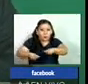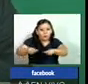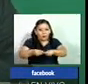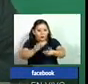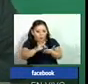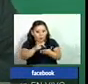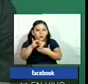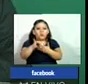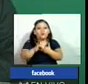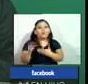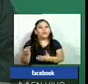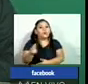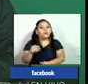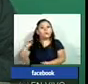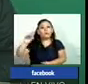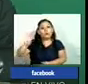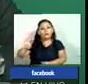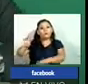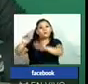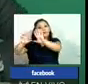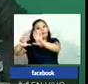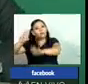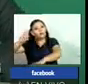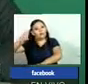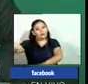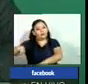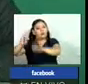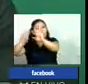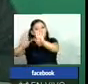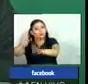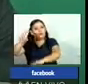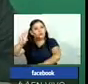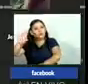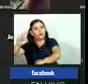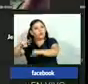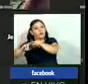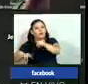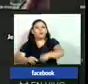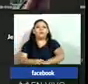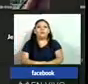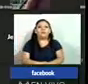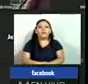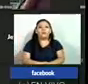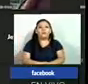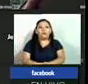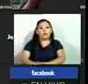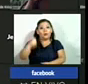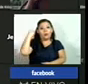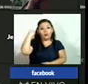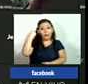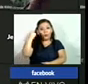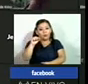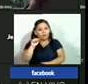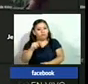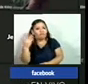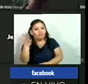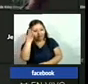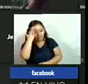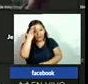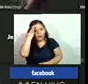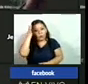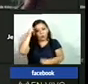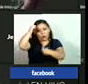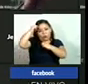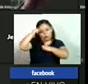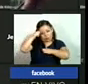este proyecto 482 mil 725 dólares Es muy importante y estamos conscientes que